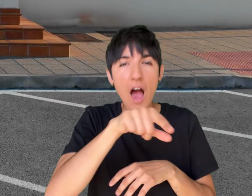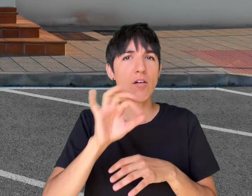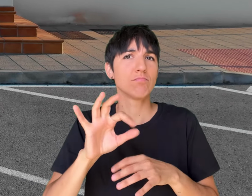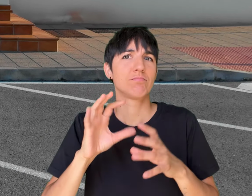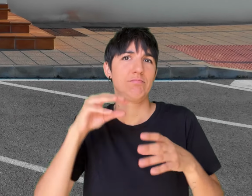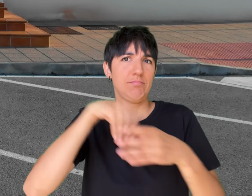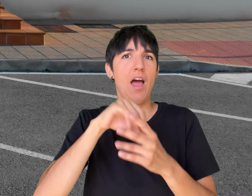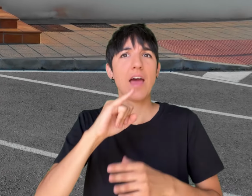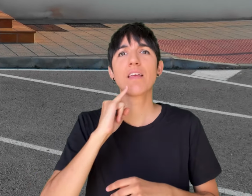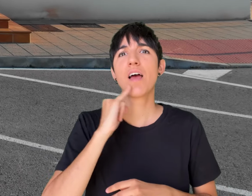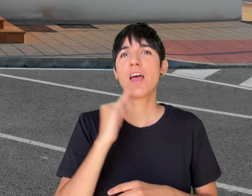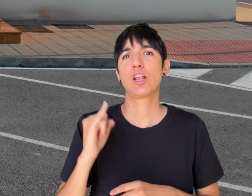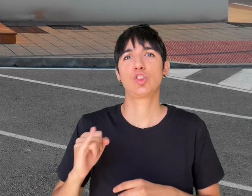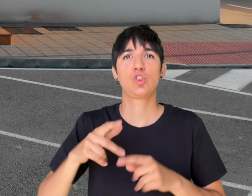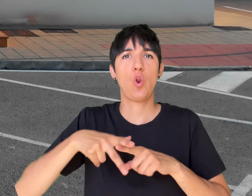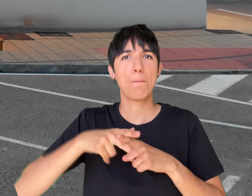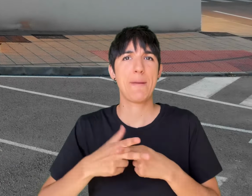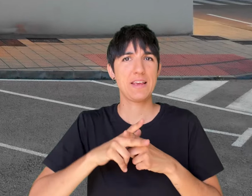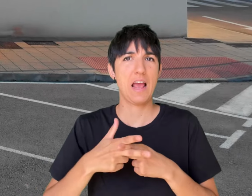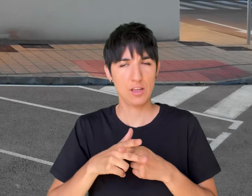proceso de depuración más sostenible.